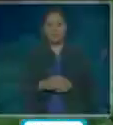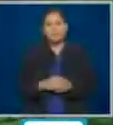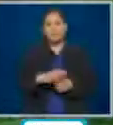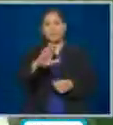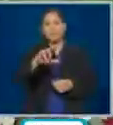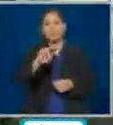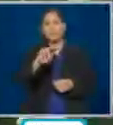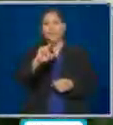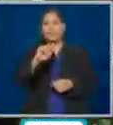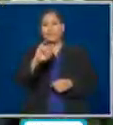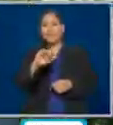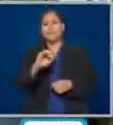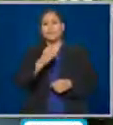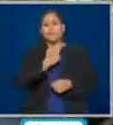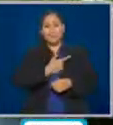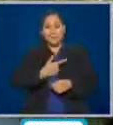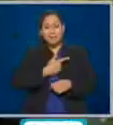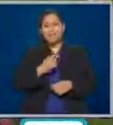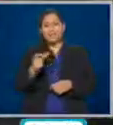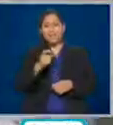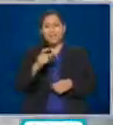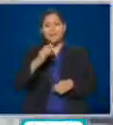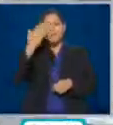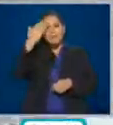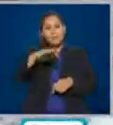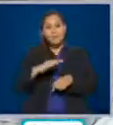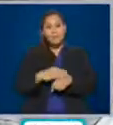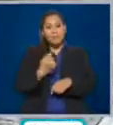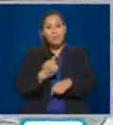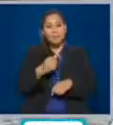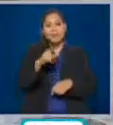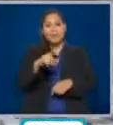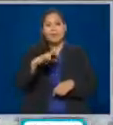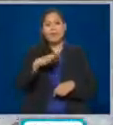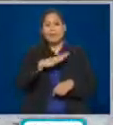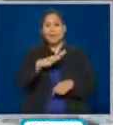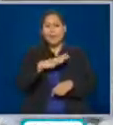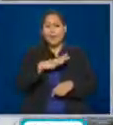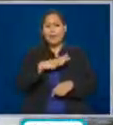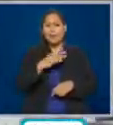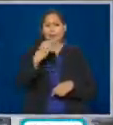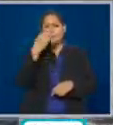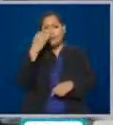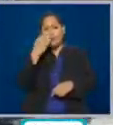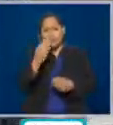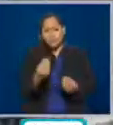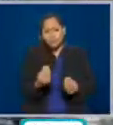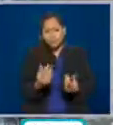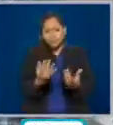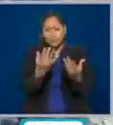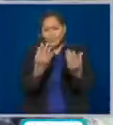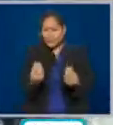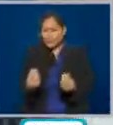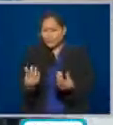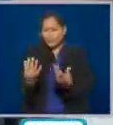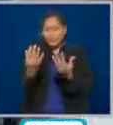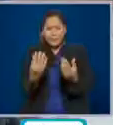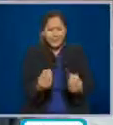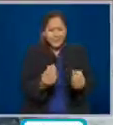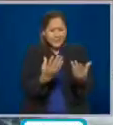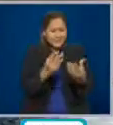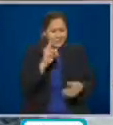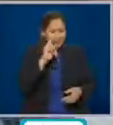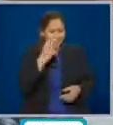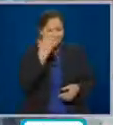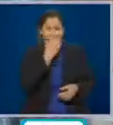No, tío Alberto, me encanta Xochimilco, ¿sabe por qué? Porque se planta una florecita y crecen. Mire, nada más que